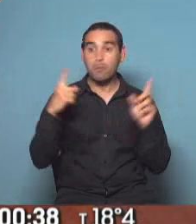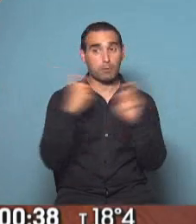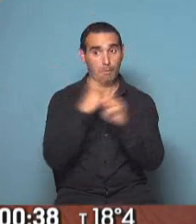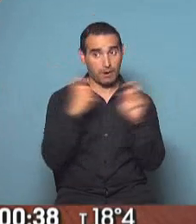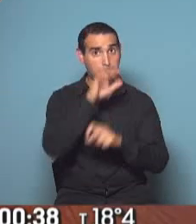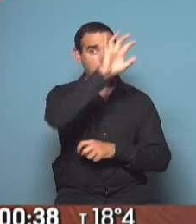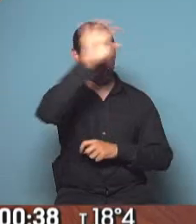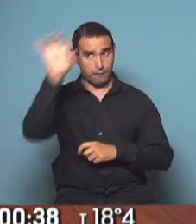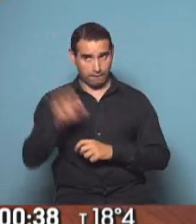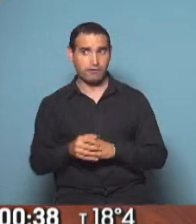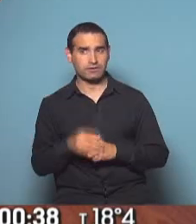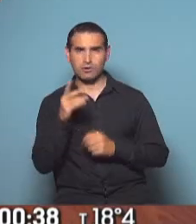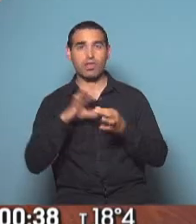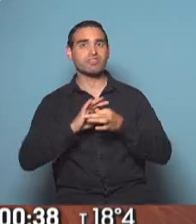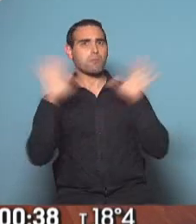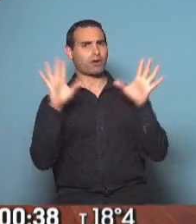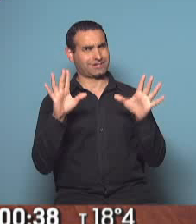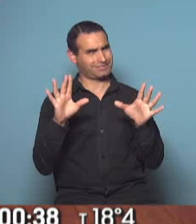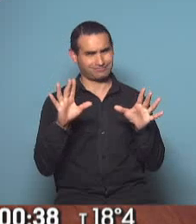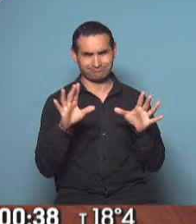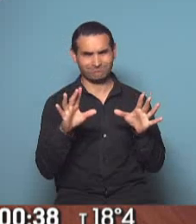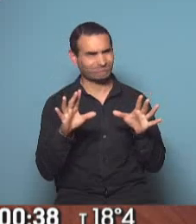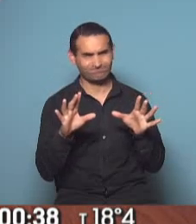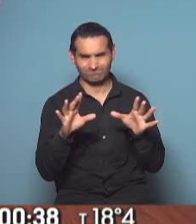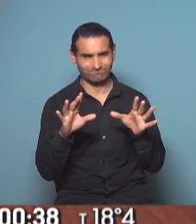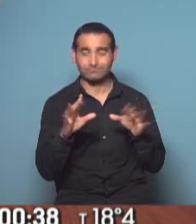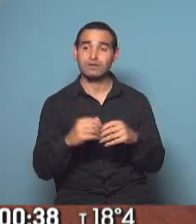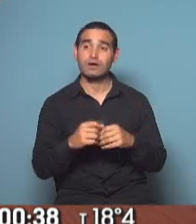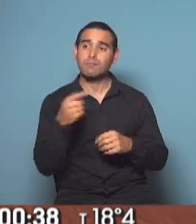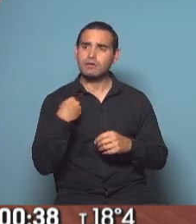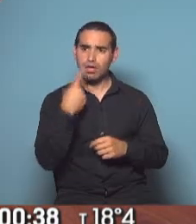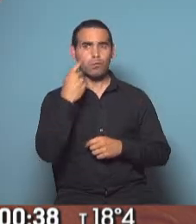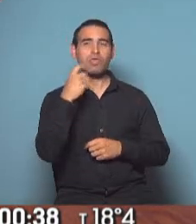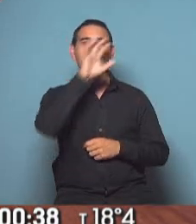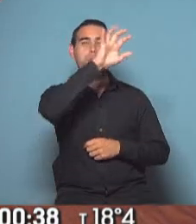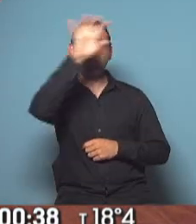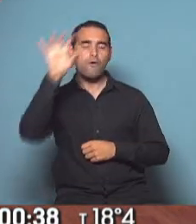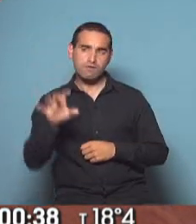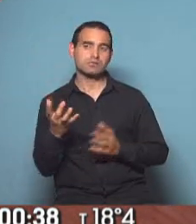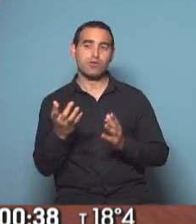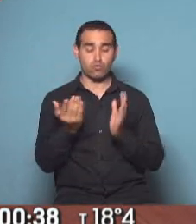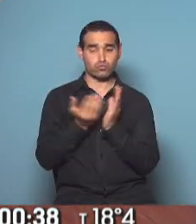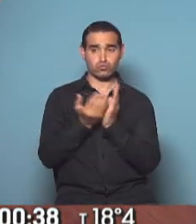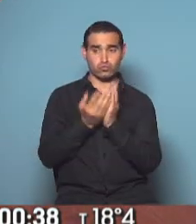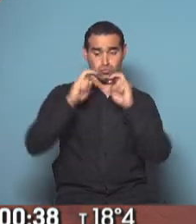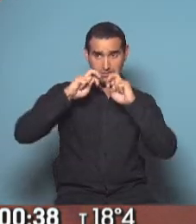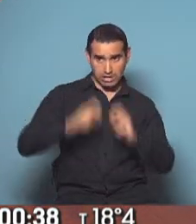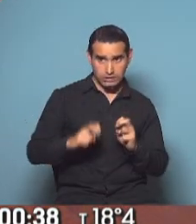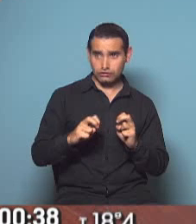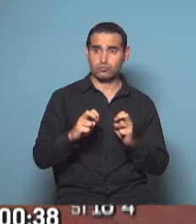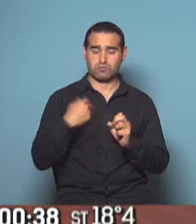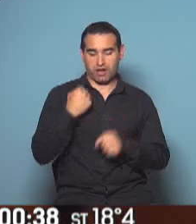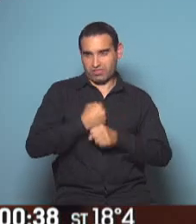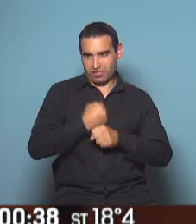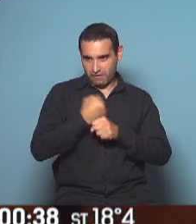problemáticos desde el punto de vista de cuán democráticos son. Y uno nota que en estas provincias, tanto la información estadística como el trabajo de campo que uno hace